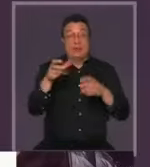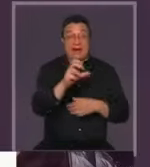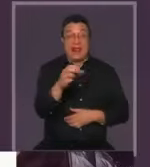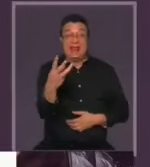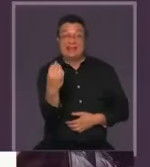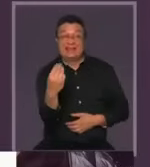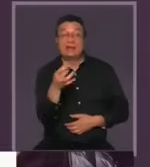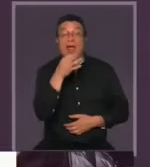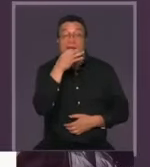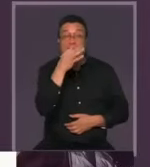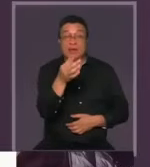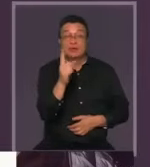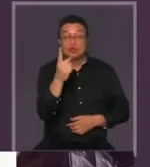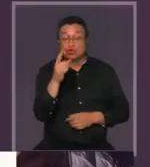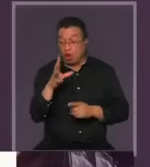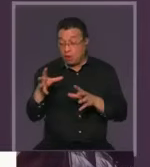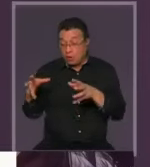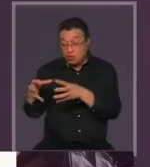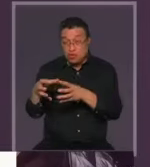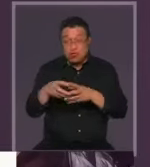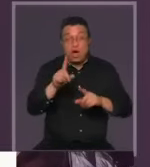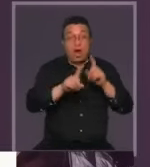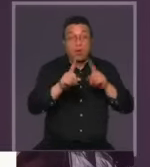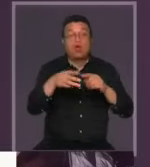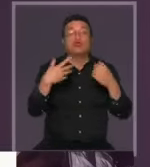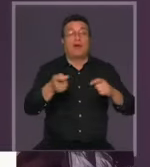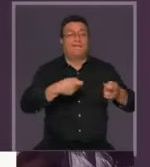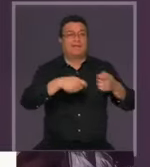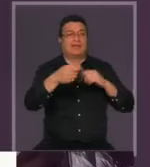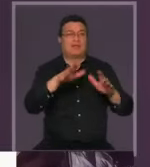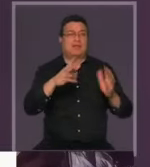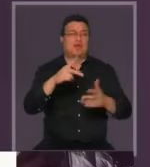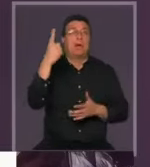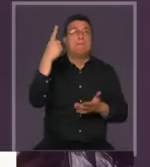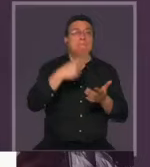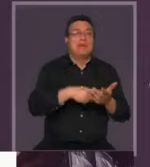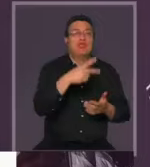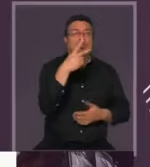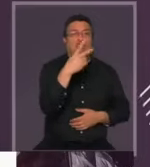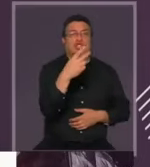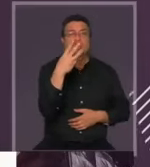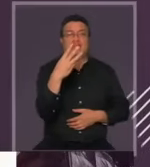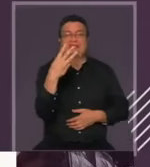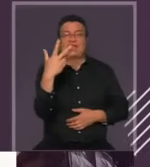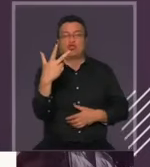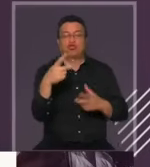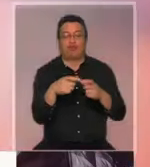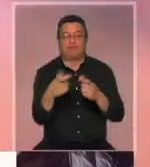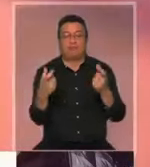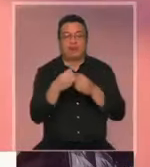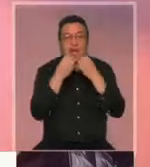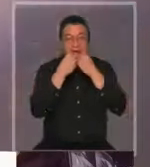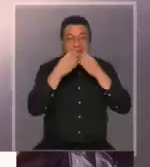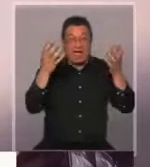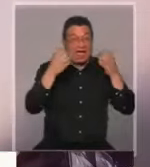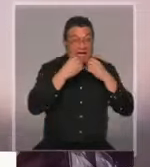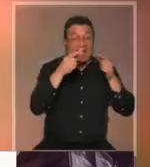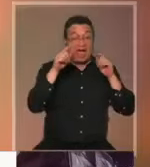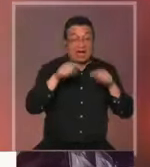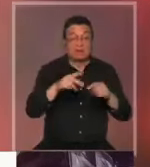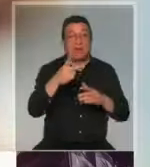en una fracción de sus vendedores se habrían comerciado al menos 1.238 boletos en conciertos a realizarse